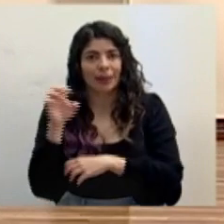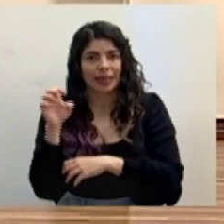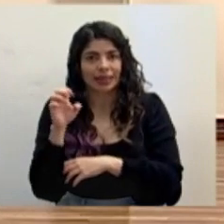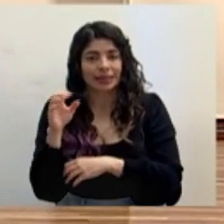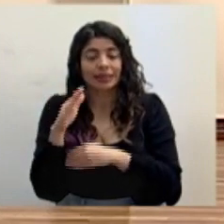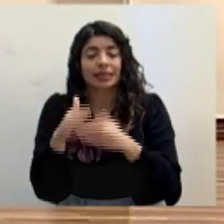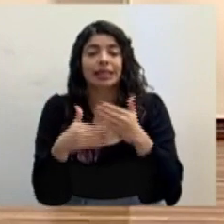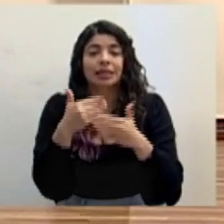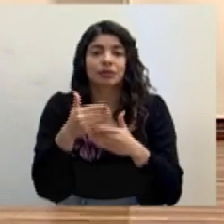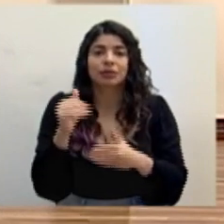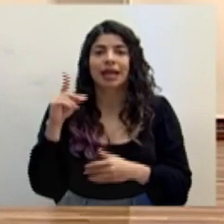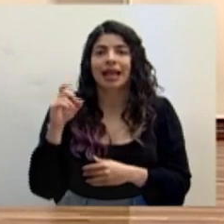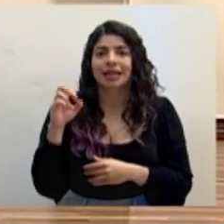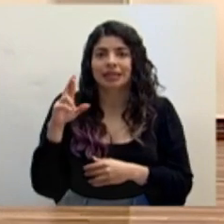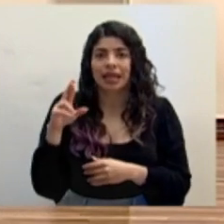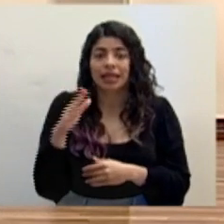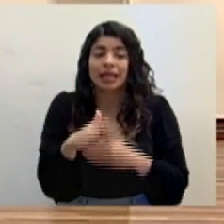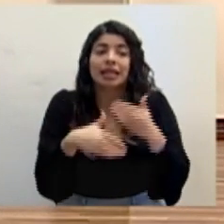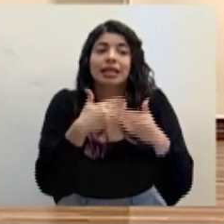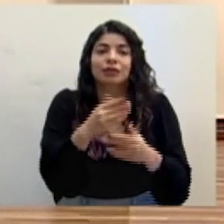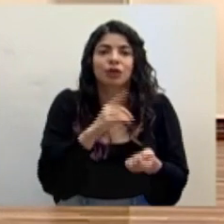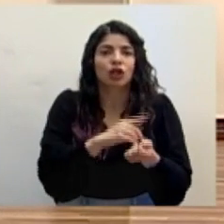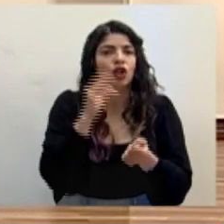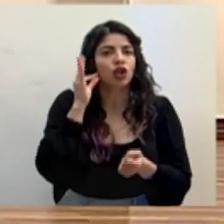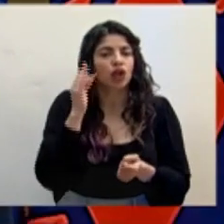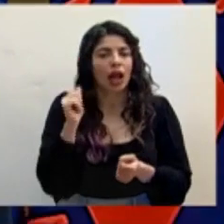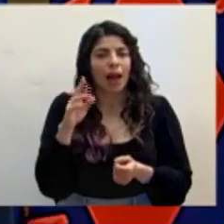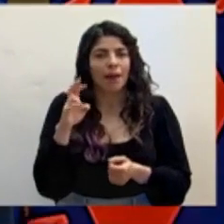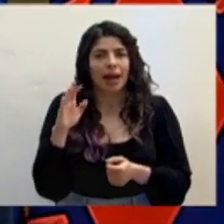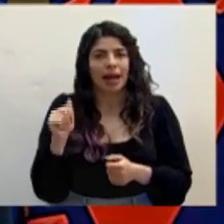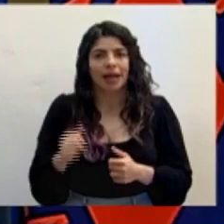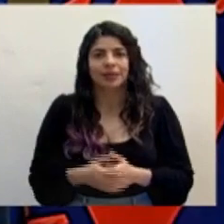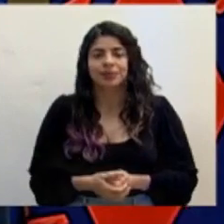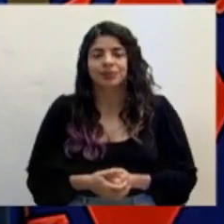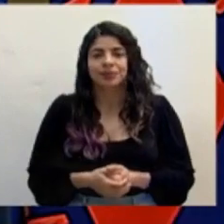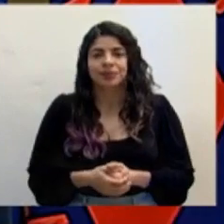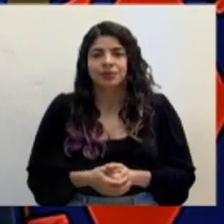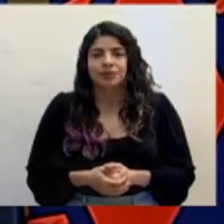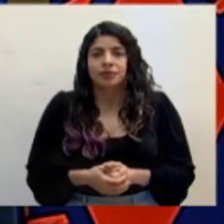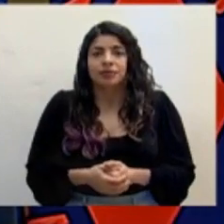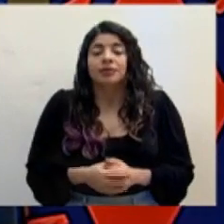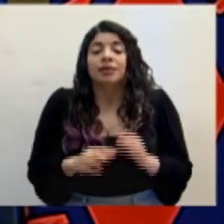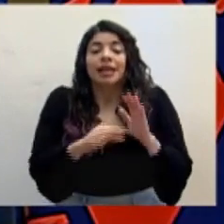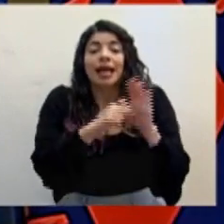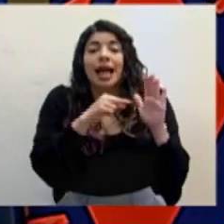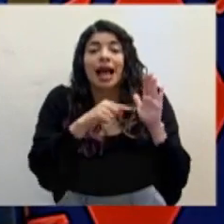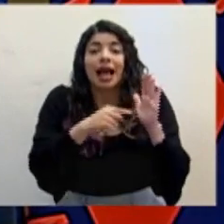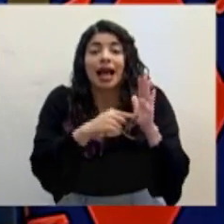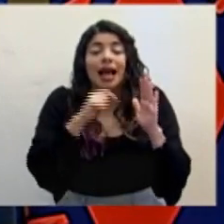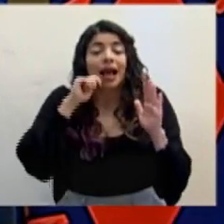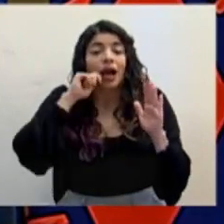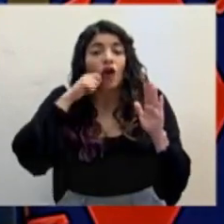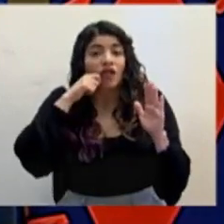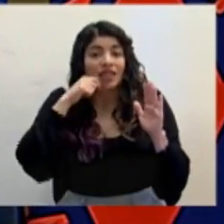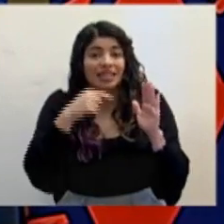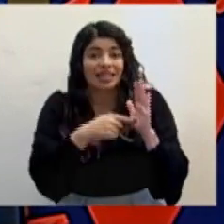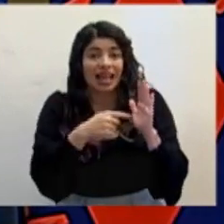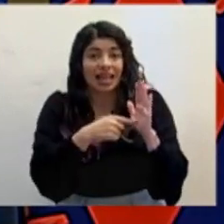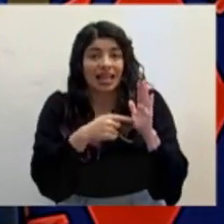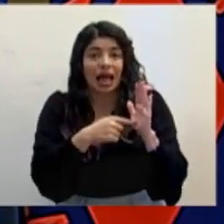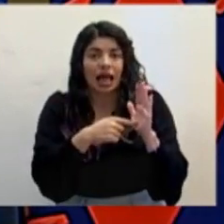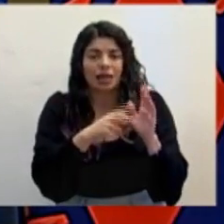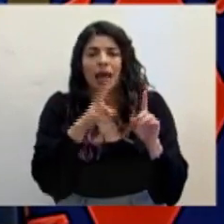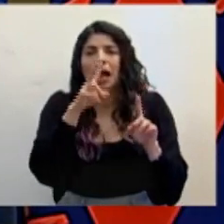posteriormente a don Alexander y después a la doctora Abarca. Bueno, los términos de la cláusula de confidencialidad, como indicaba anteriormente,